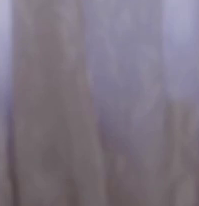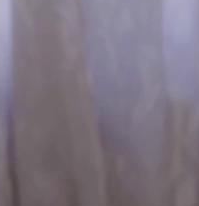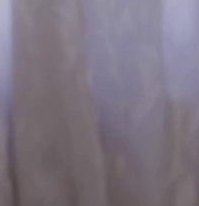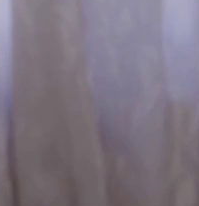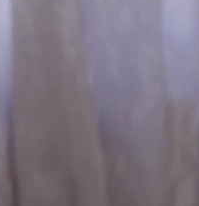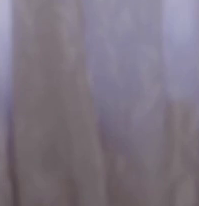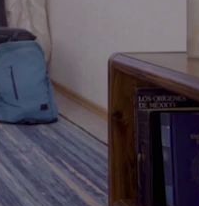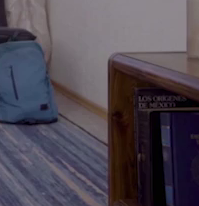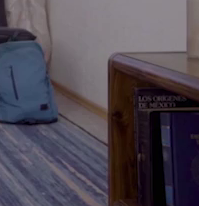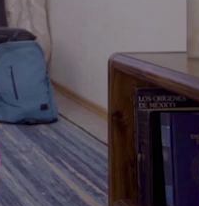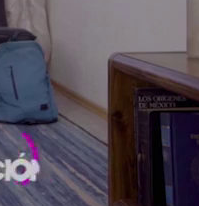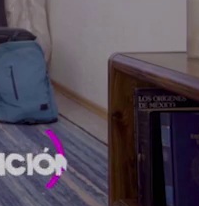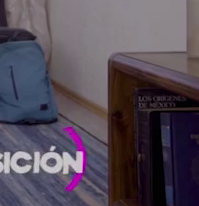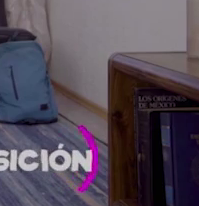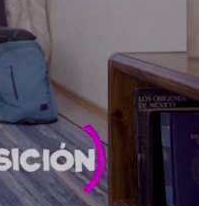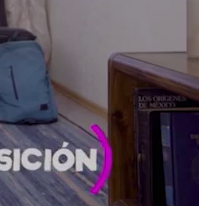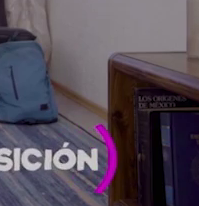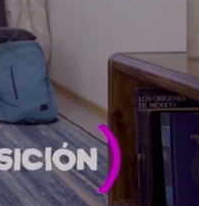¡Gracias!